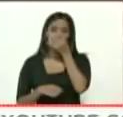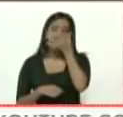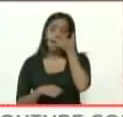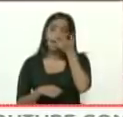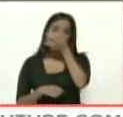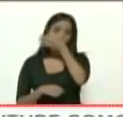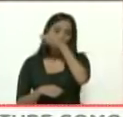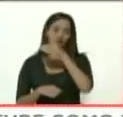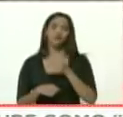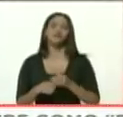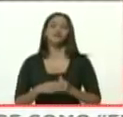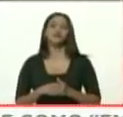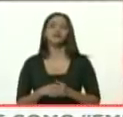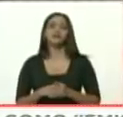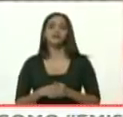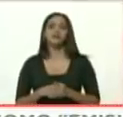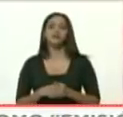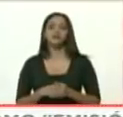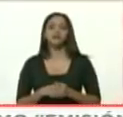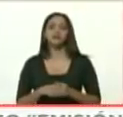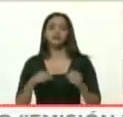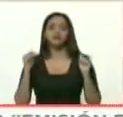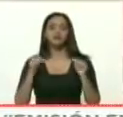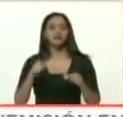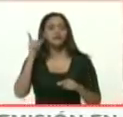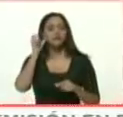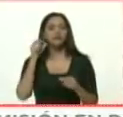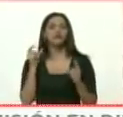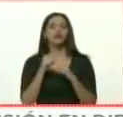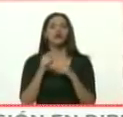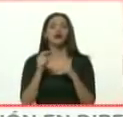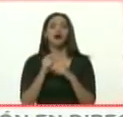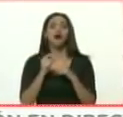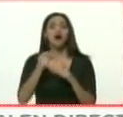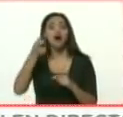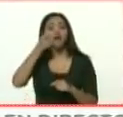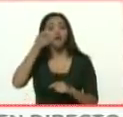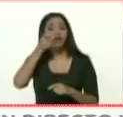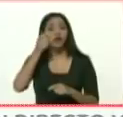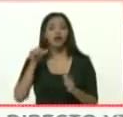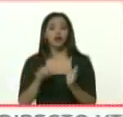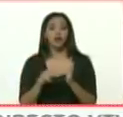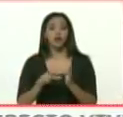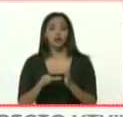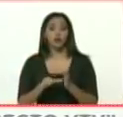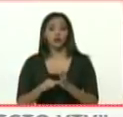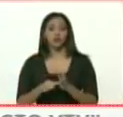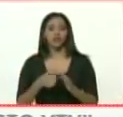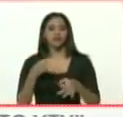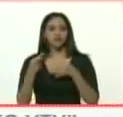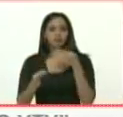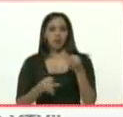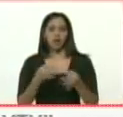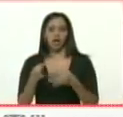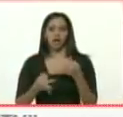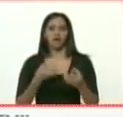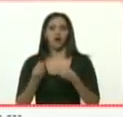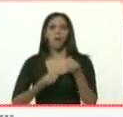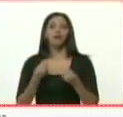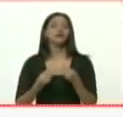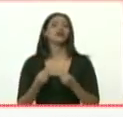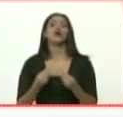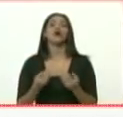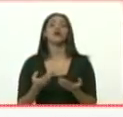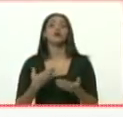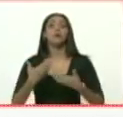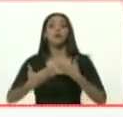Bien, ahí escuchábamos las palabras del fiscal general de la República, Tarek William Saab, donde explicaba cómo han sido estos procedimientos